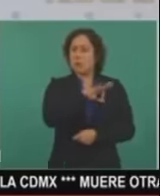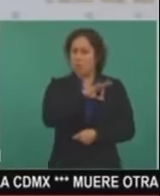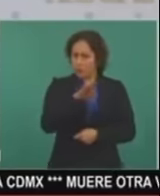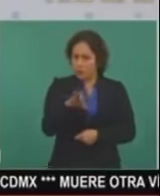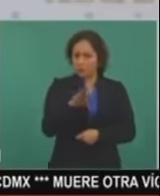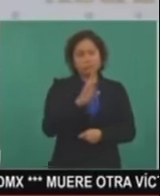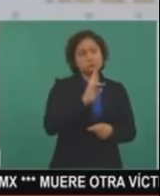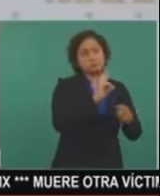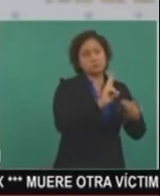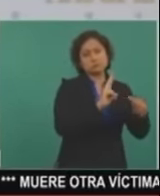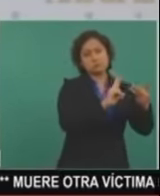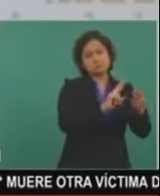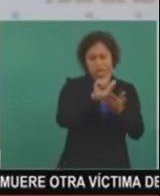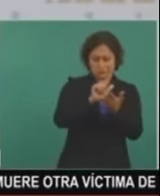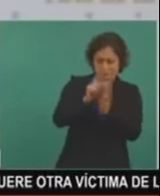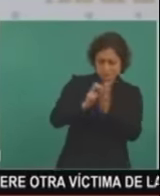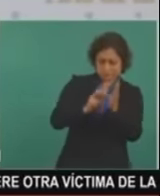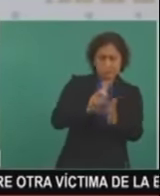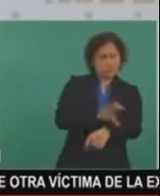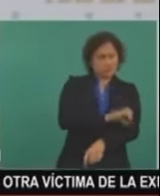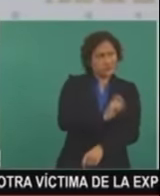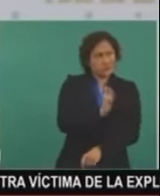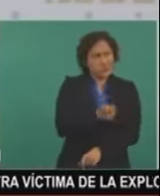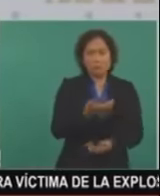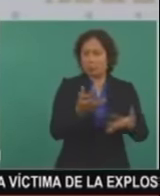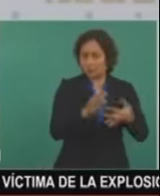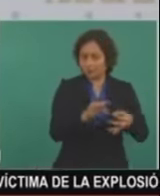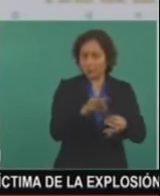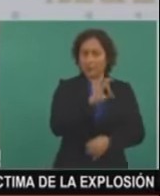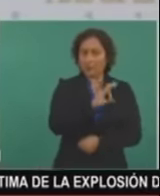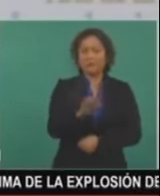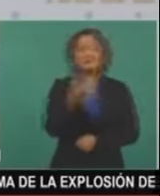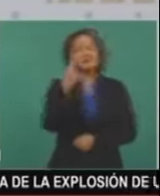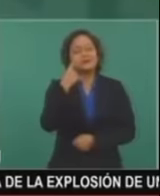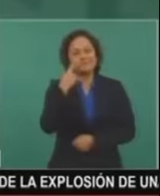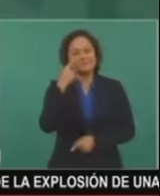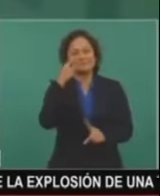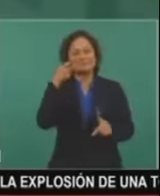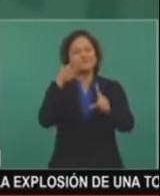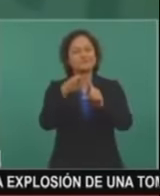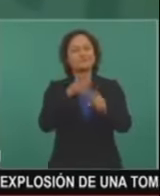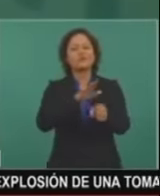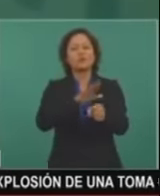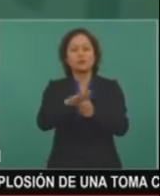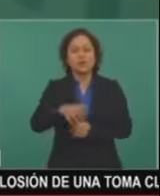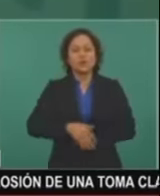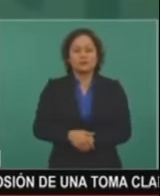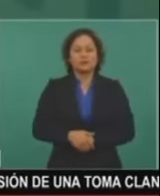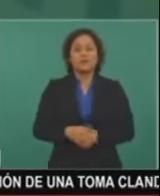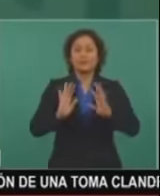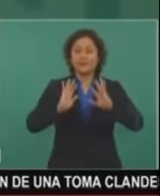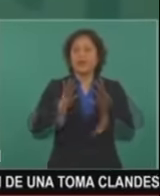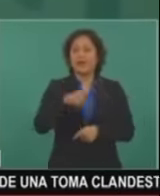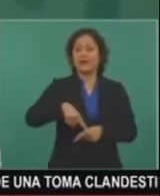queremos es que ya no se siga abusando de los